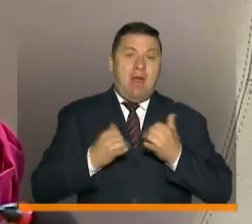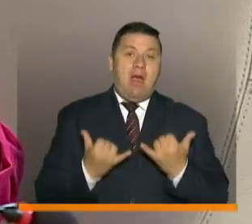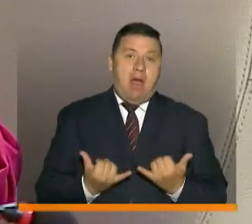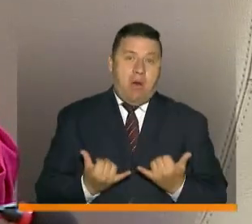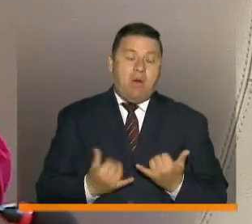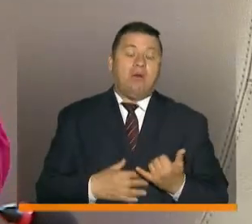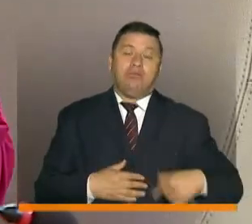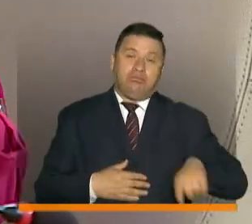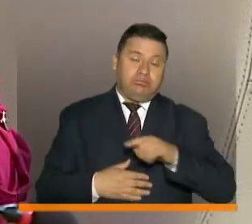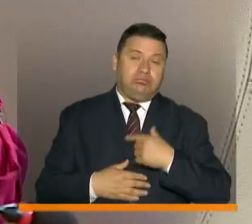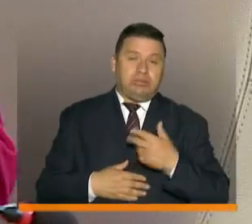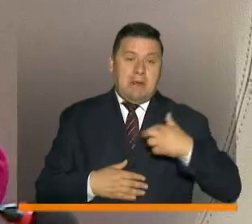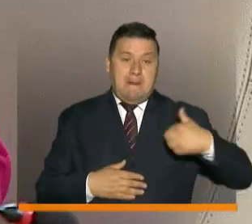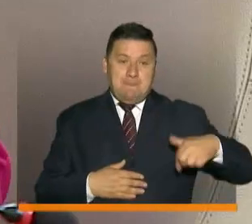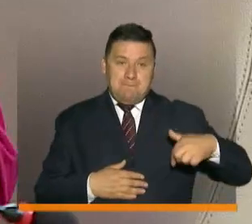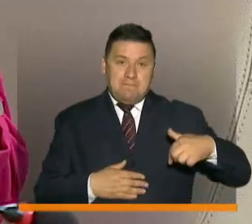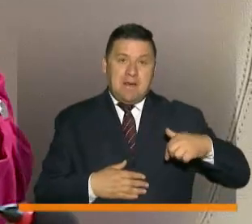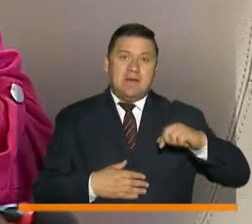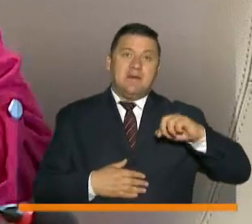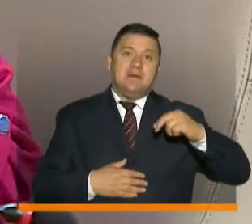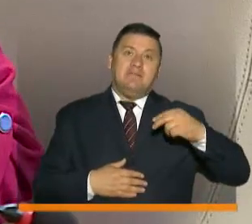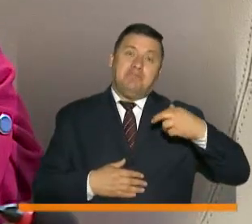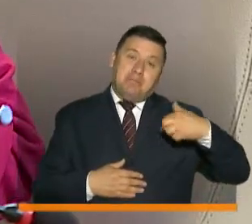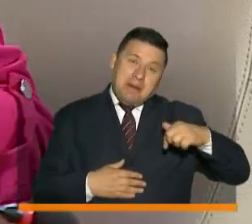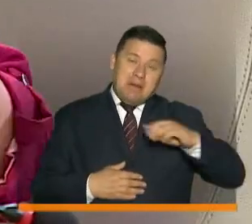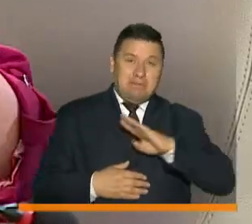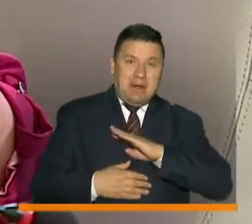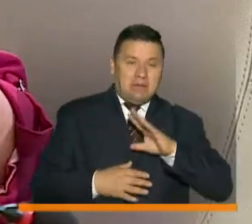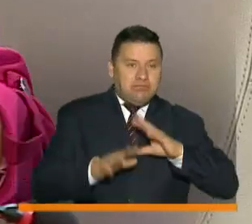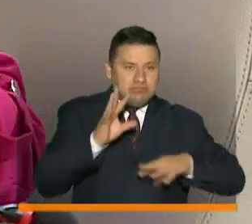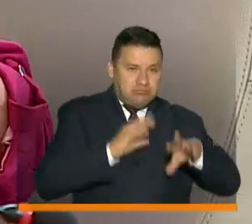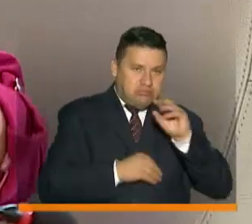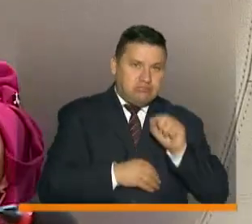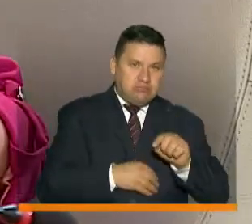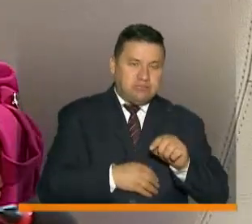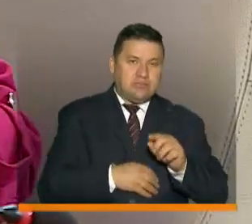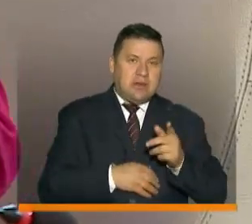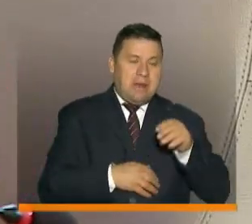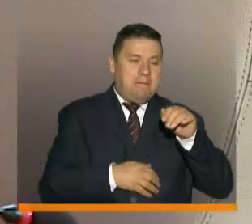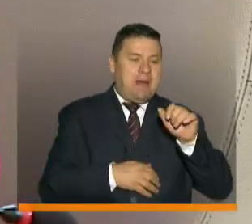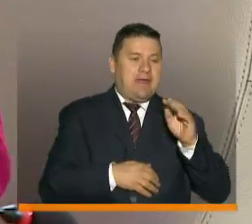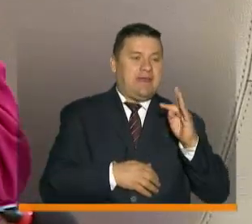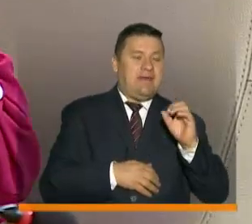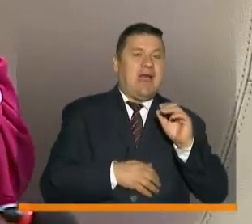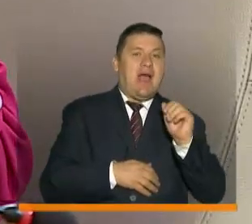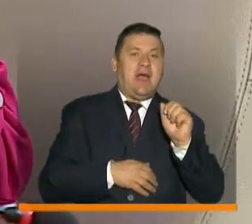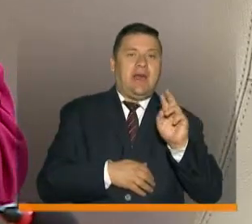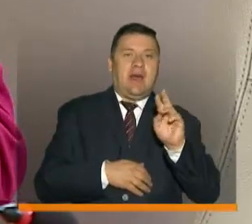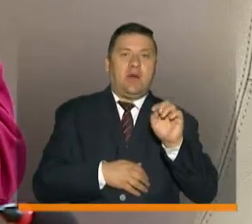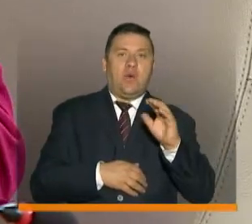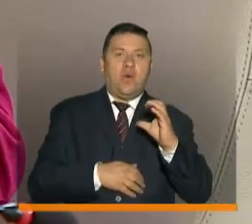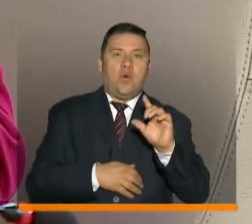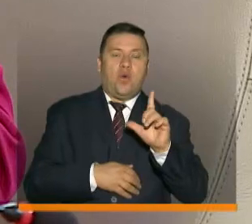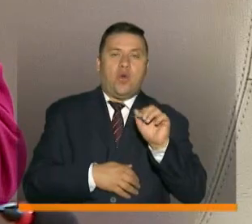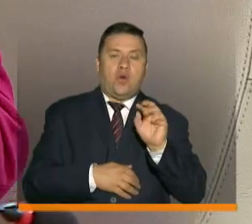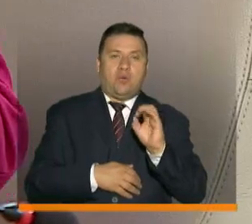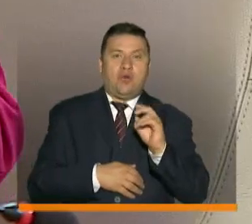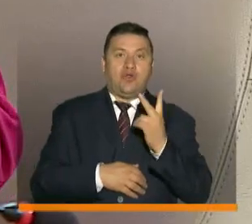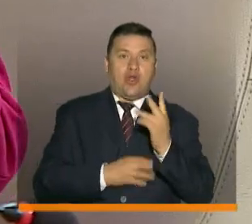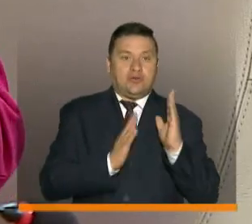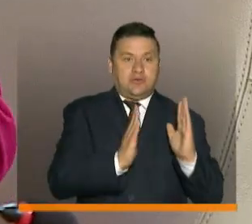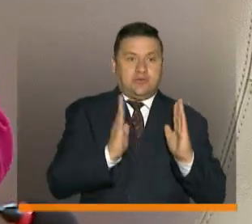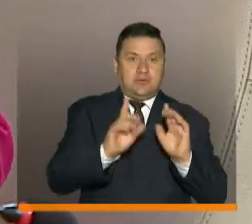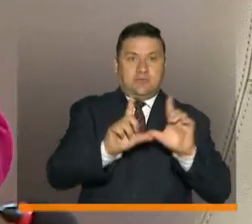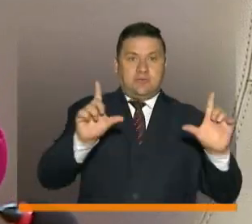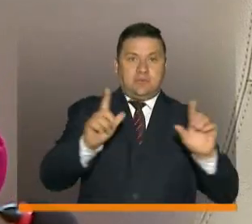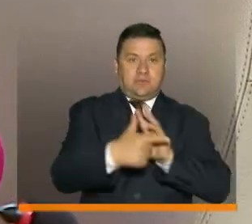van a tener tanto los niños de primaria como secundaria dos posibilidades, tanto el Matific como el Oráculo, son dos no solamente